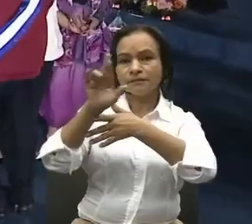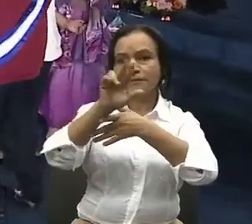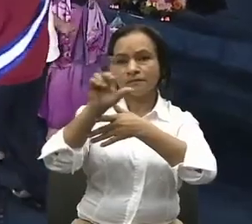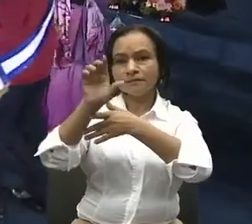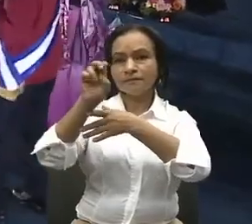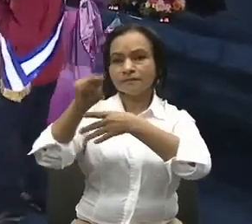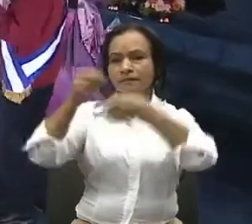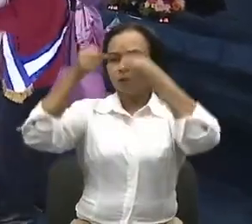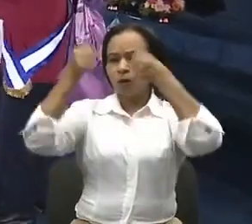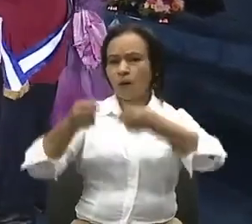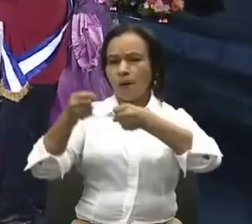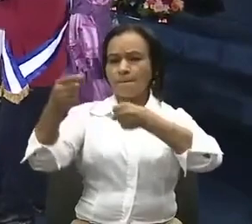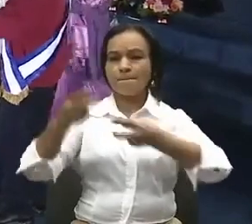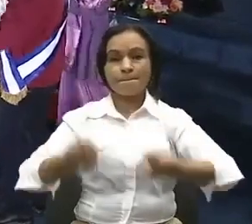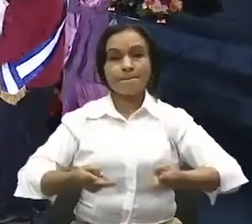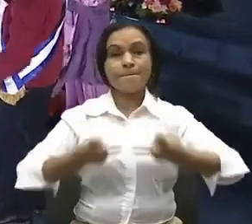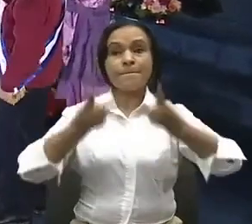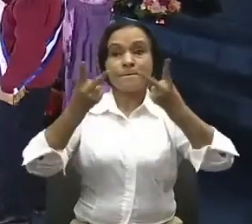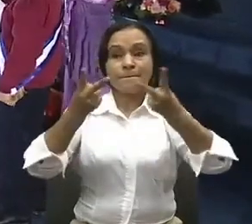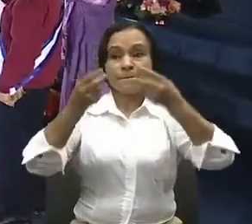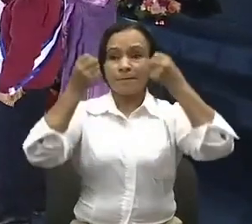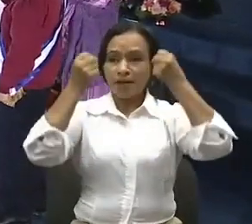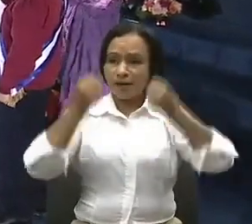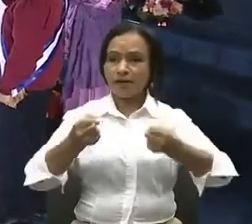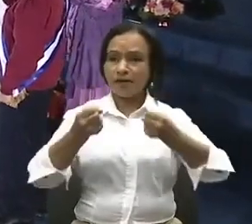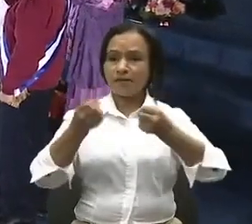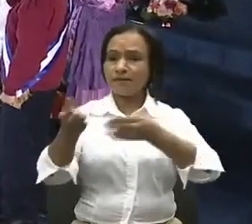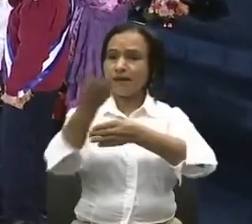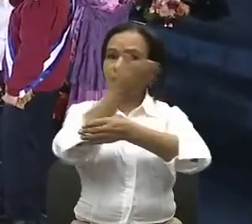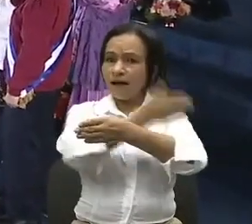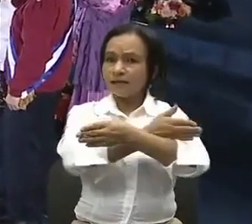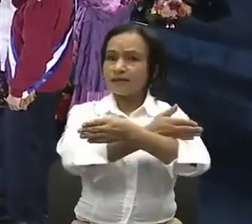que entregó su vida?